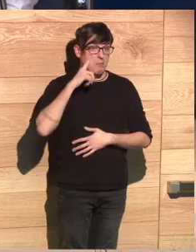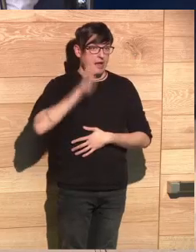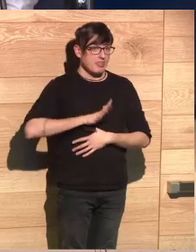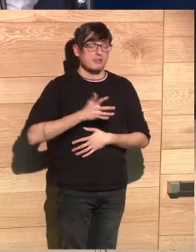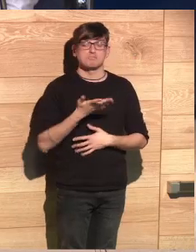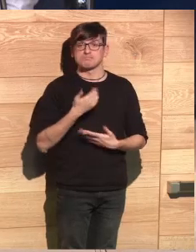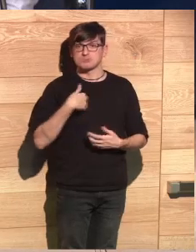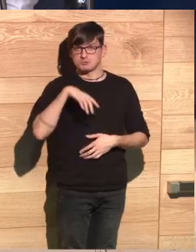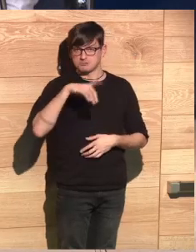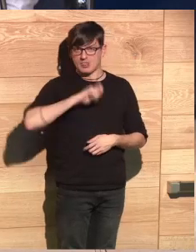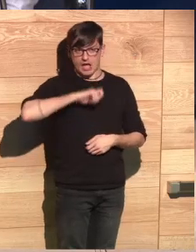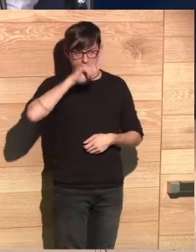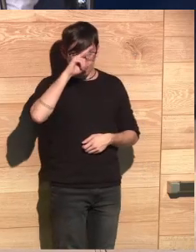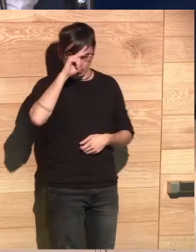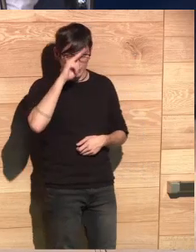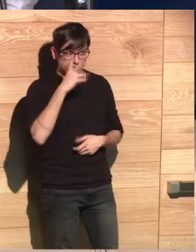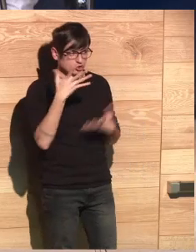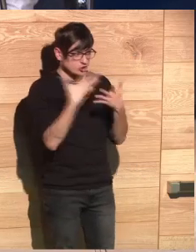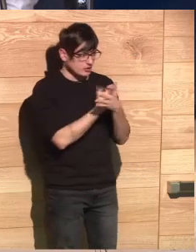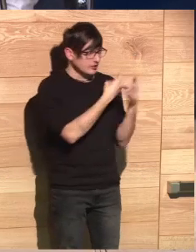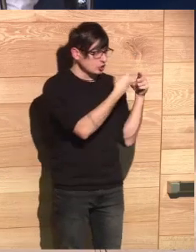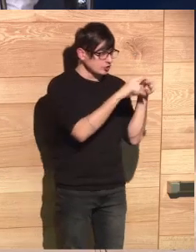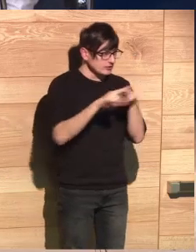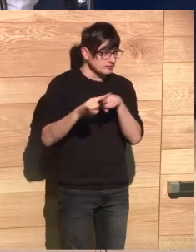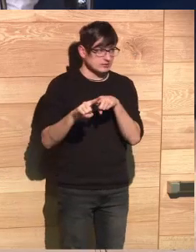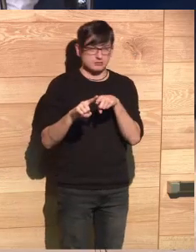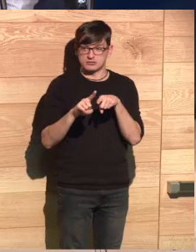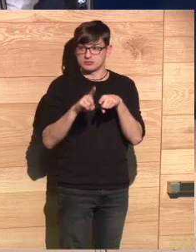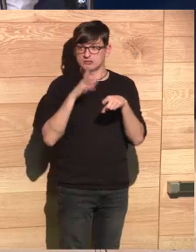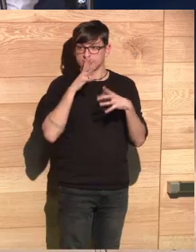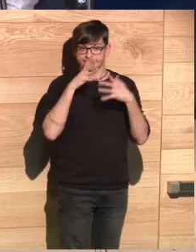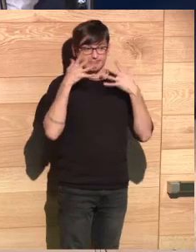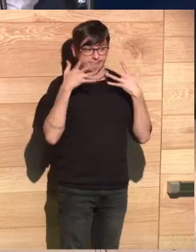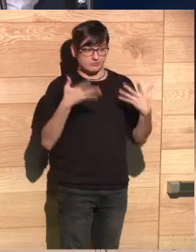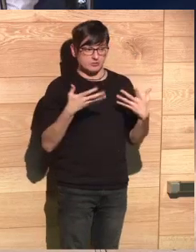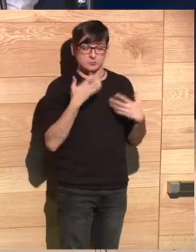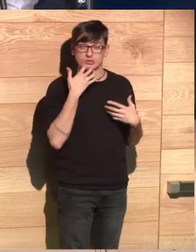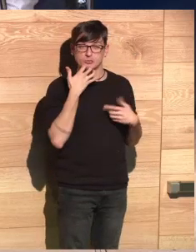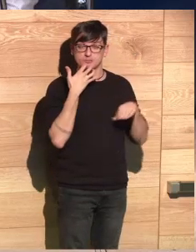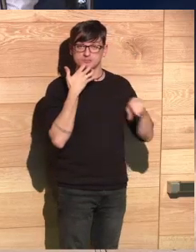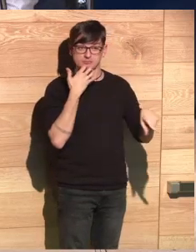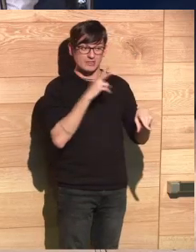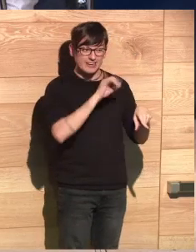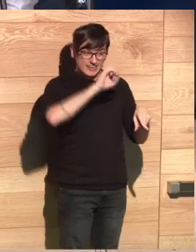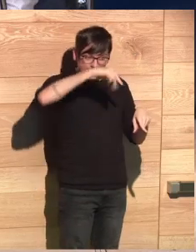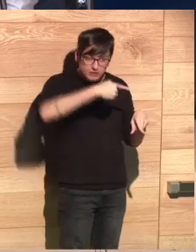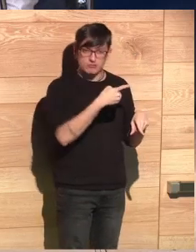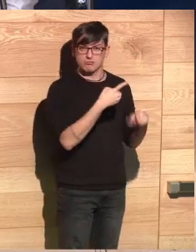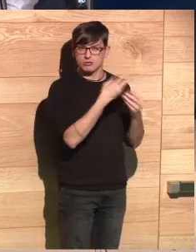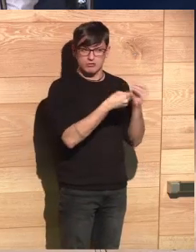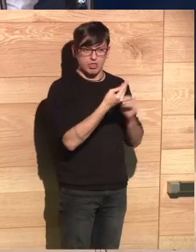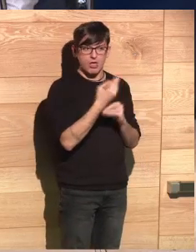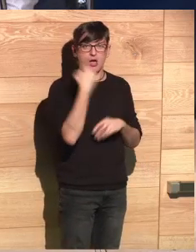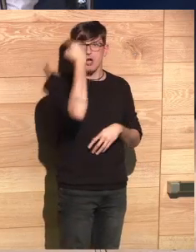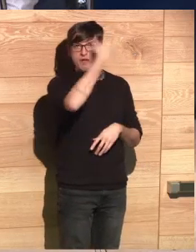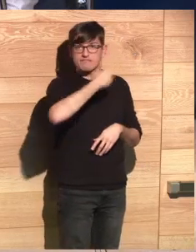parece preocupante es que todos estos objetos, porque claro, este Ring ahora mismo no utiliza, por ejemplo, sistemas de